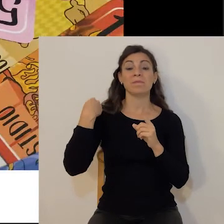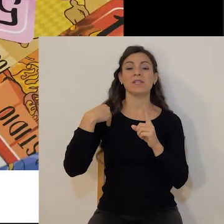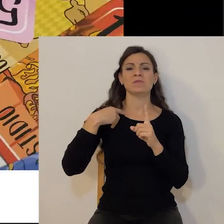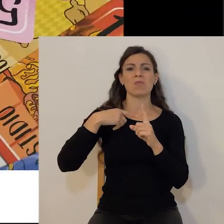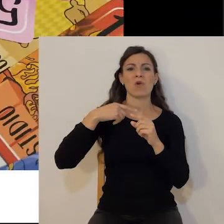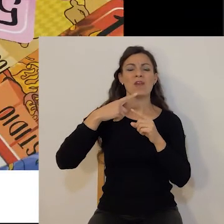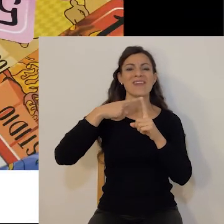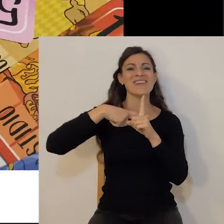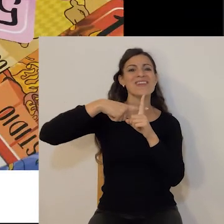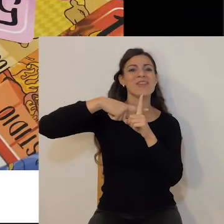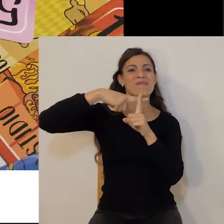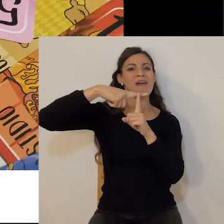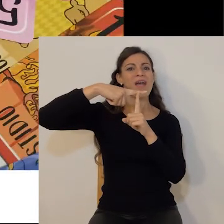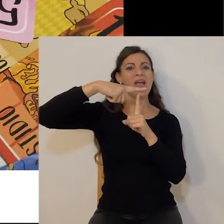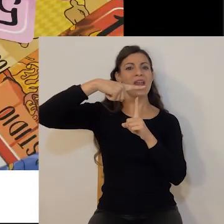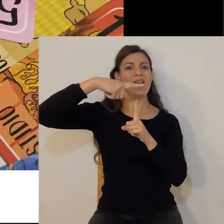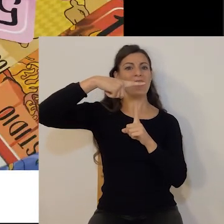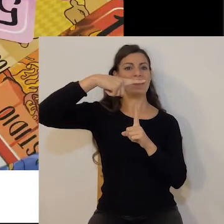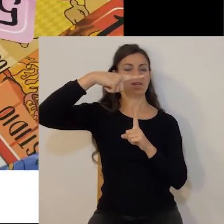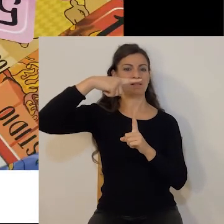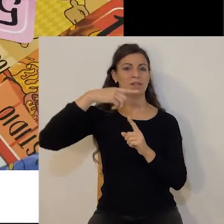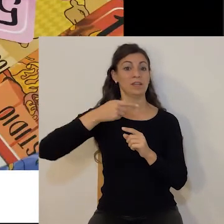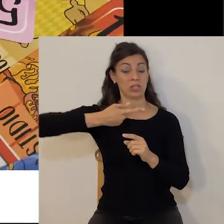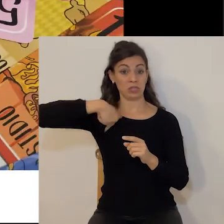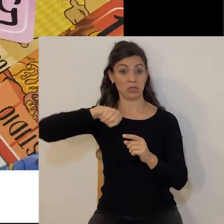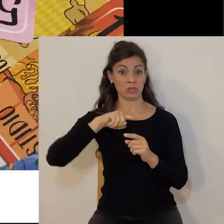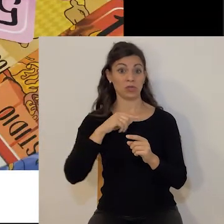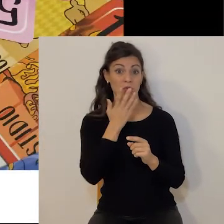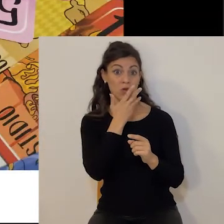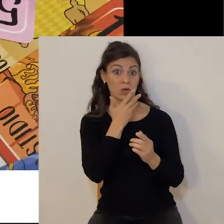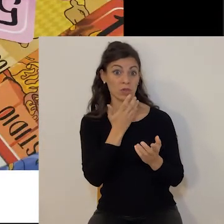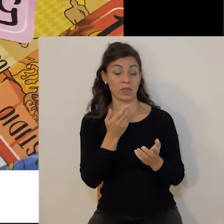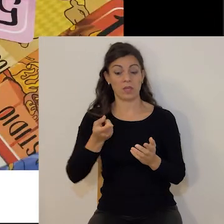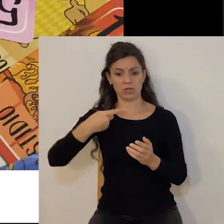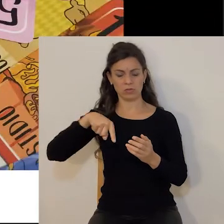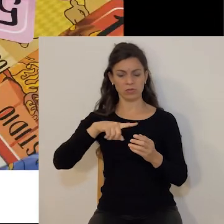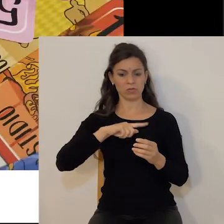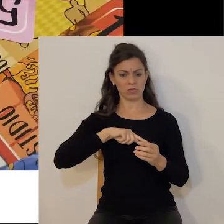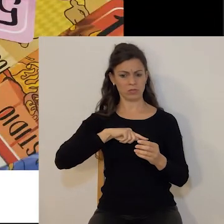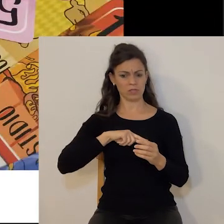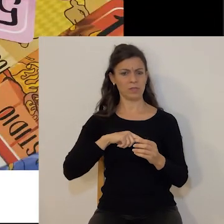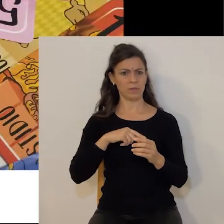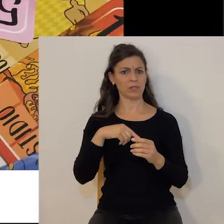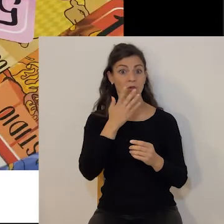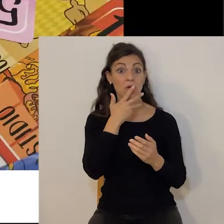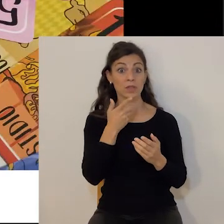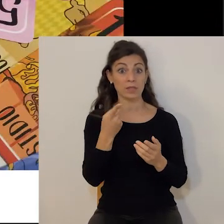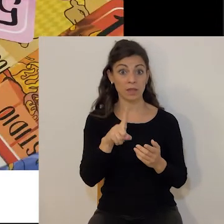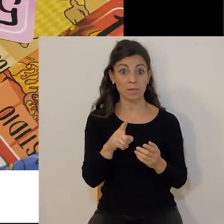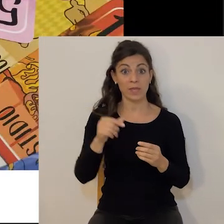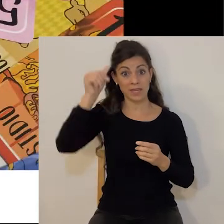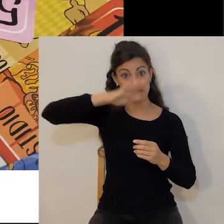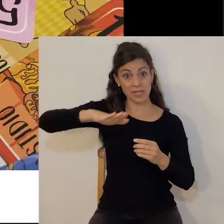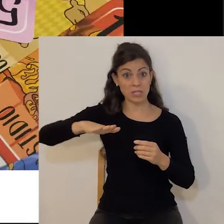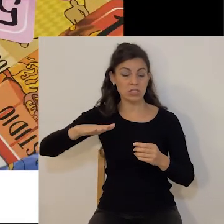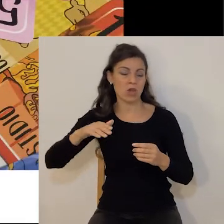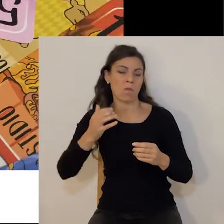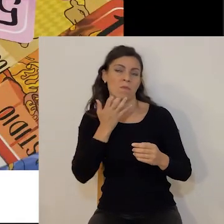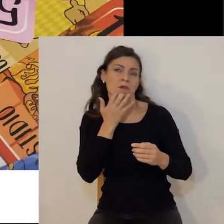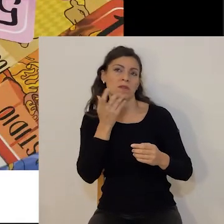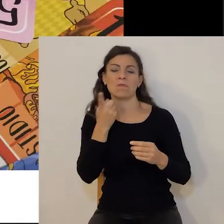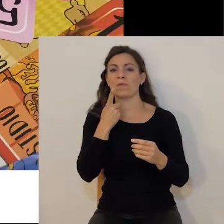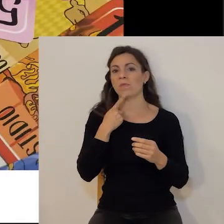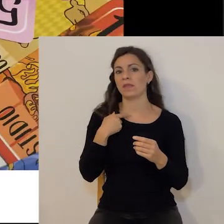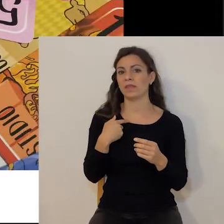escalas de valor, vamos a poder también controlar dónde estamos. Los niños y niñas que yo trato me dicen, estoy en el